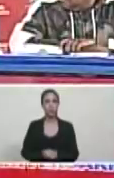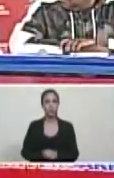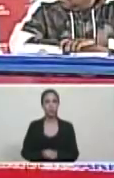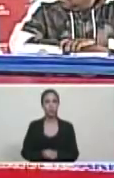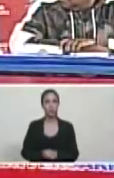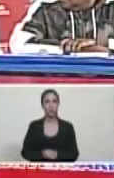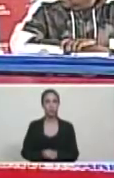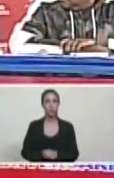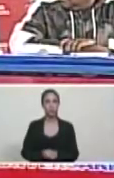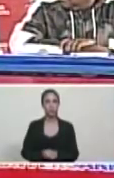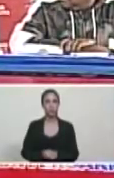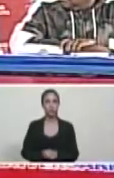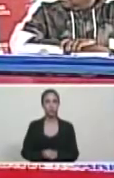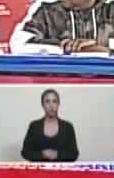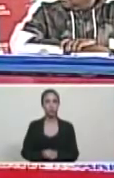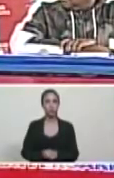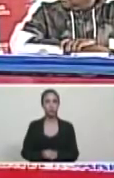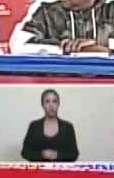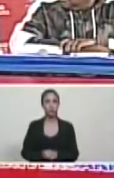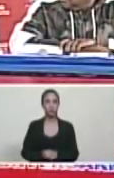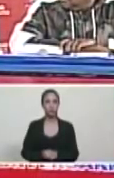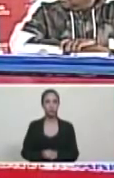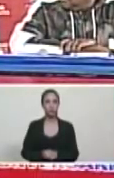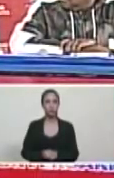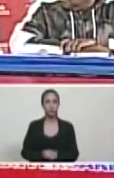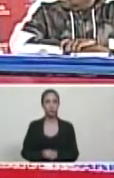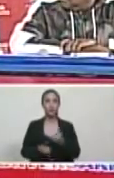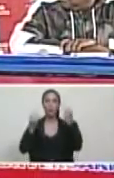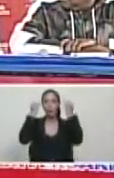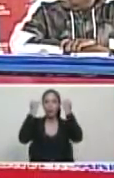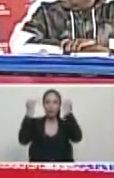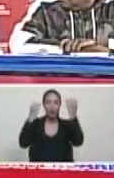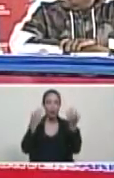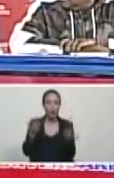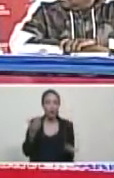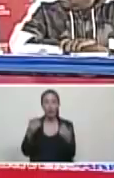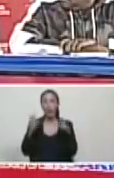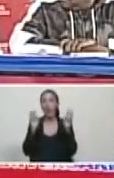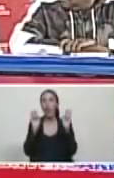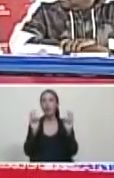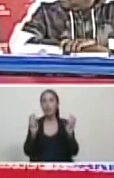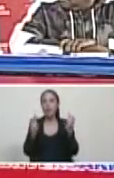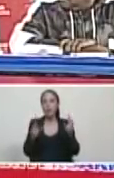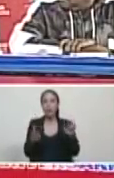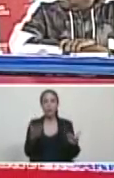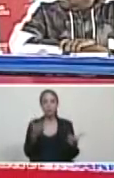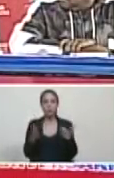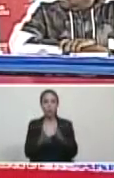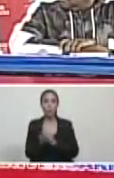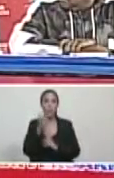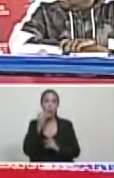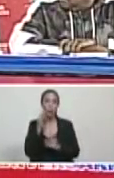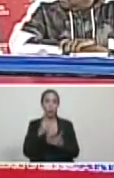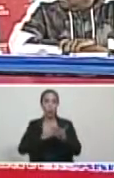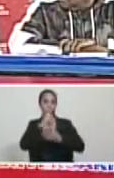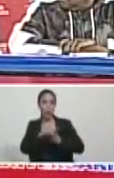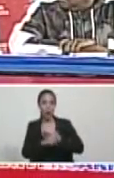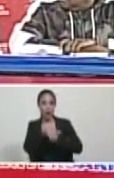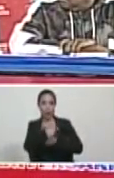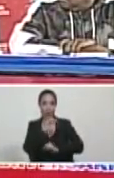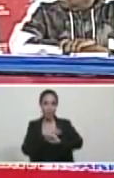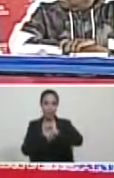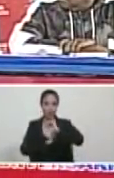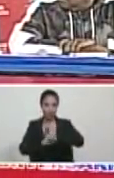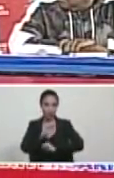después comentarla, ¿no? Porque hay un conjunto de ideas sobre el plan de defensores de la paz. Pero lo quiero